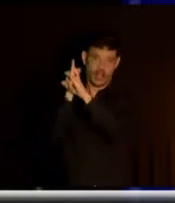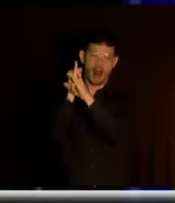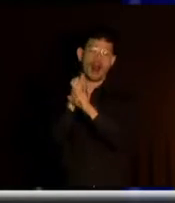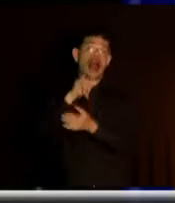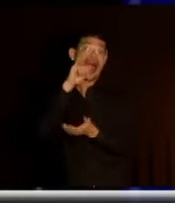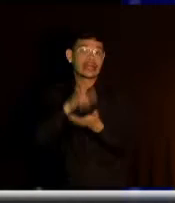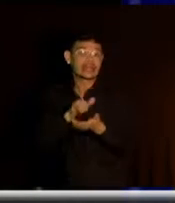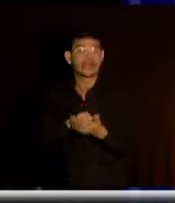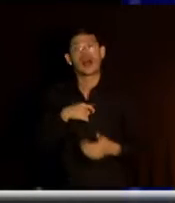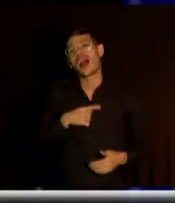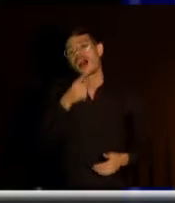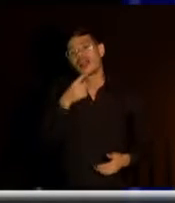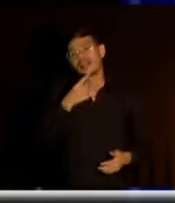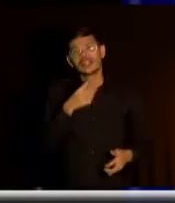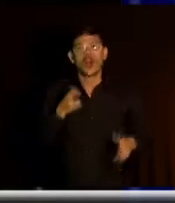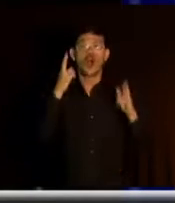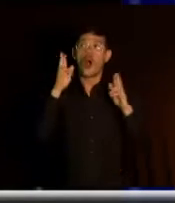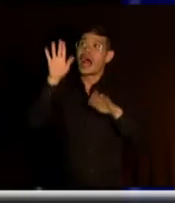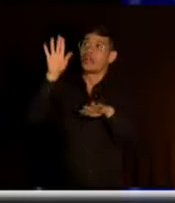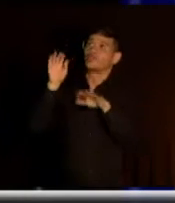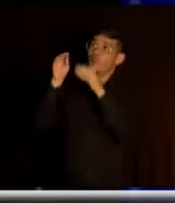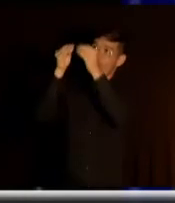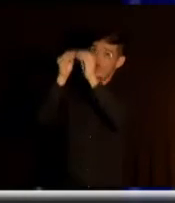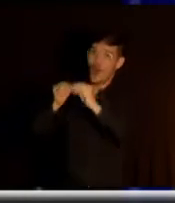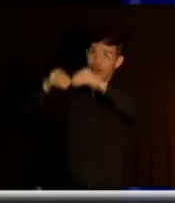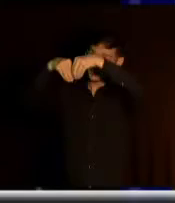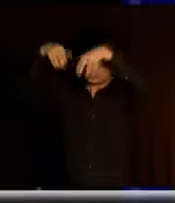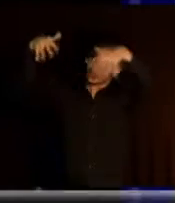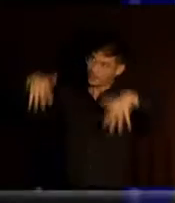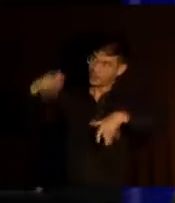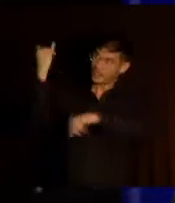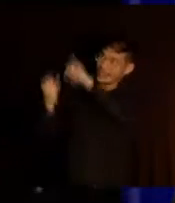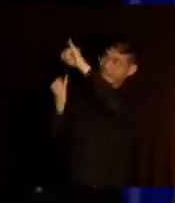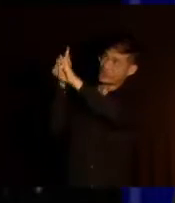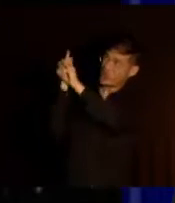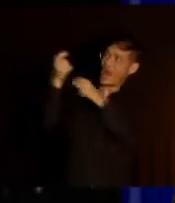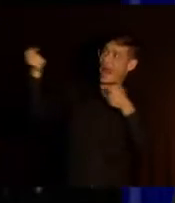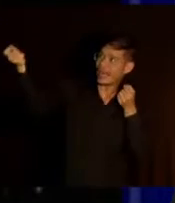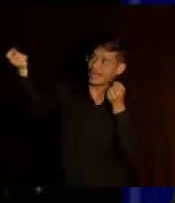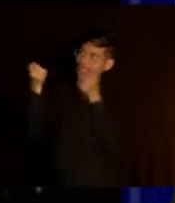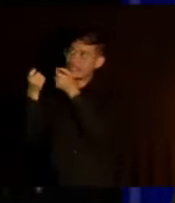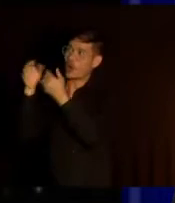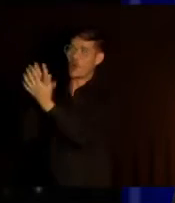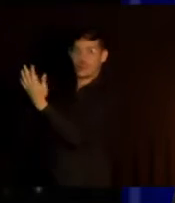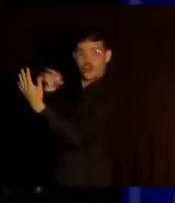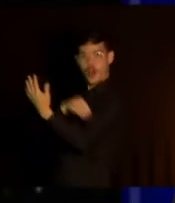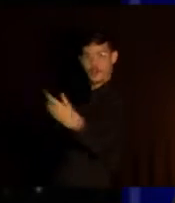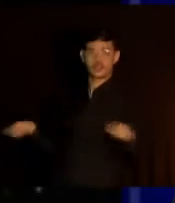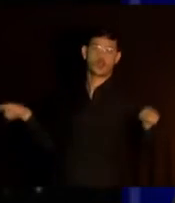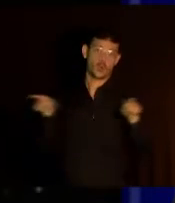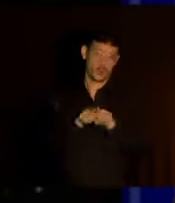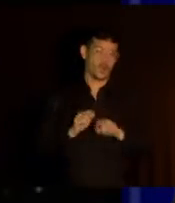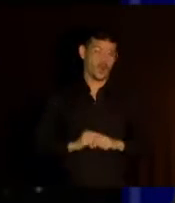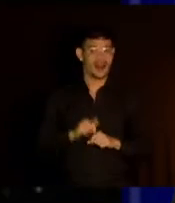estructura internacional, y de esa manera, pues, las federaciones por discapacidad no desaparecerían,